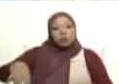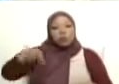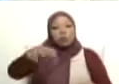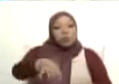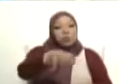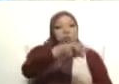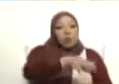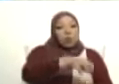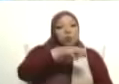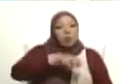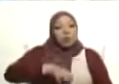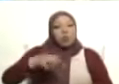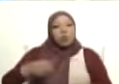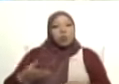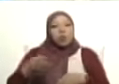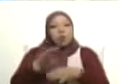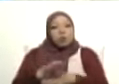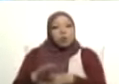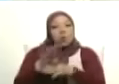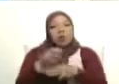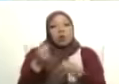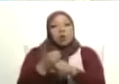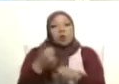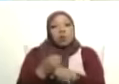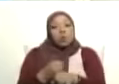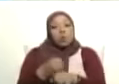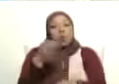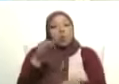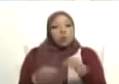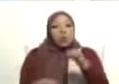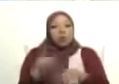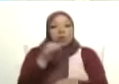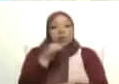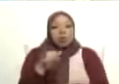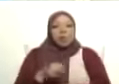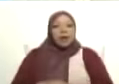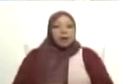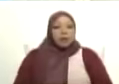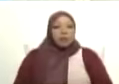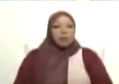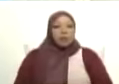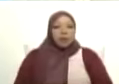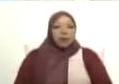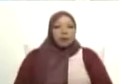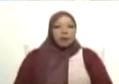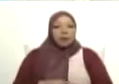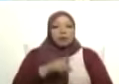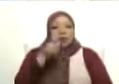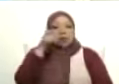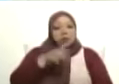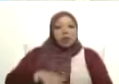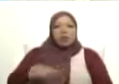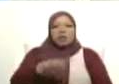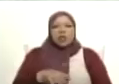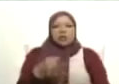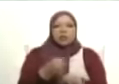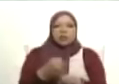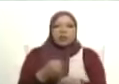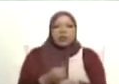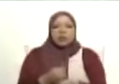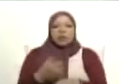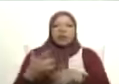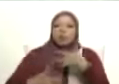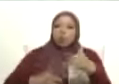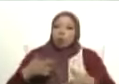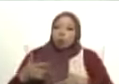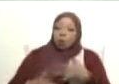activa, resguardando la seguridad de estos materiales y equipos para la vuelta a la calma, para que este material regrese nuevamente en un